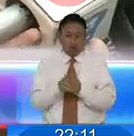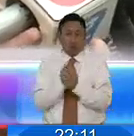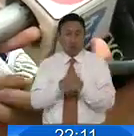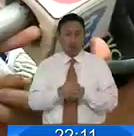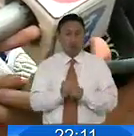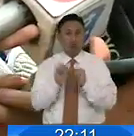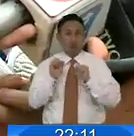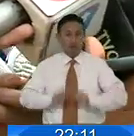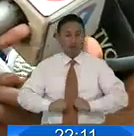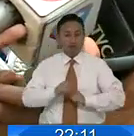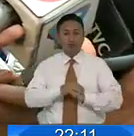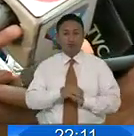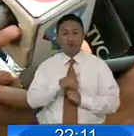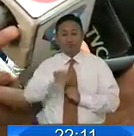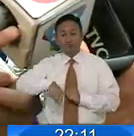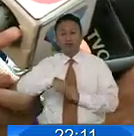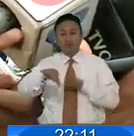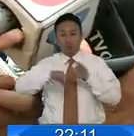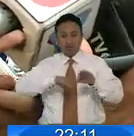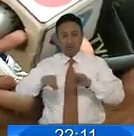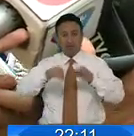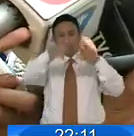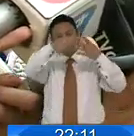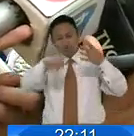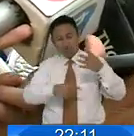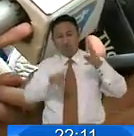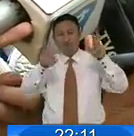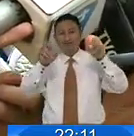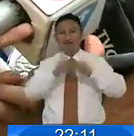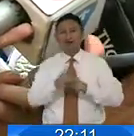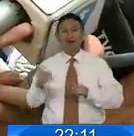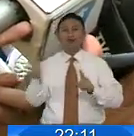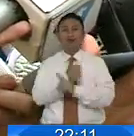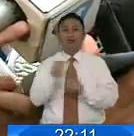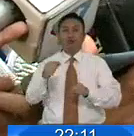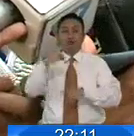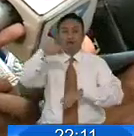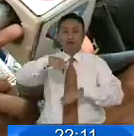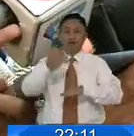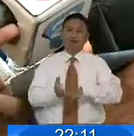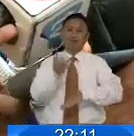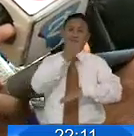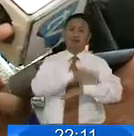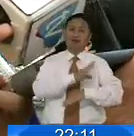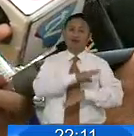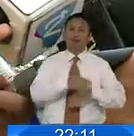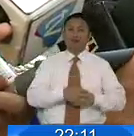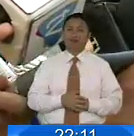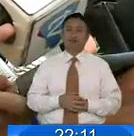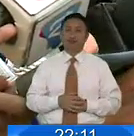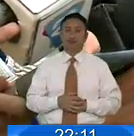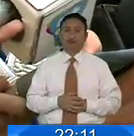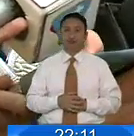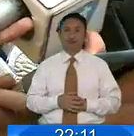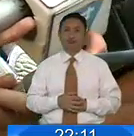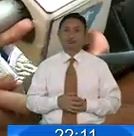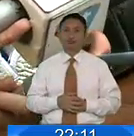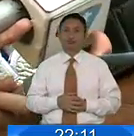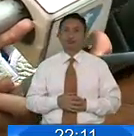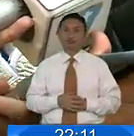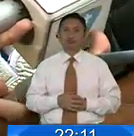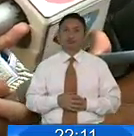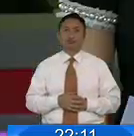extenderme en las explicaciones que están relacionadas a la violencia que vivió el país en este último mes informó carolina